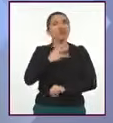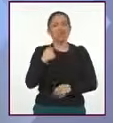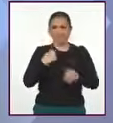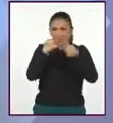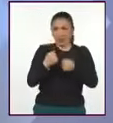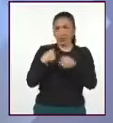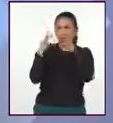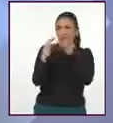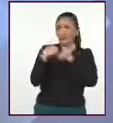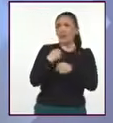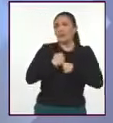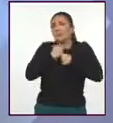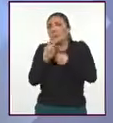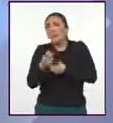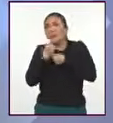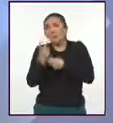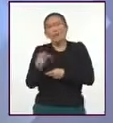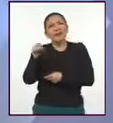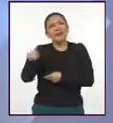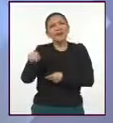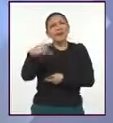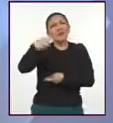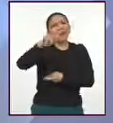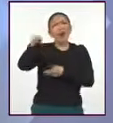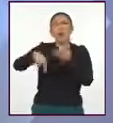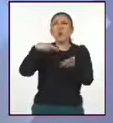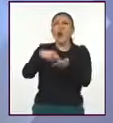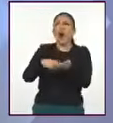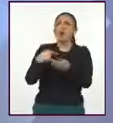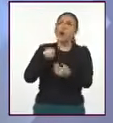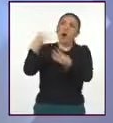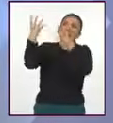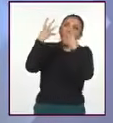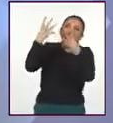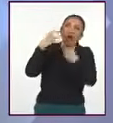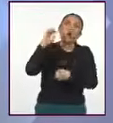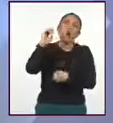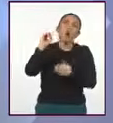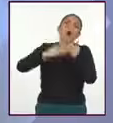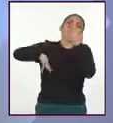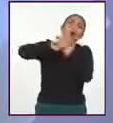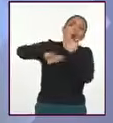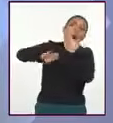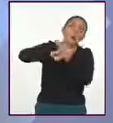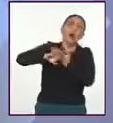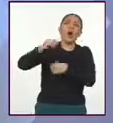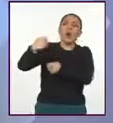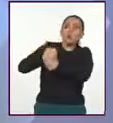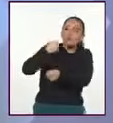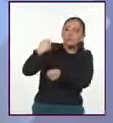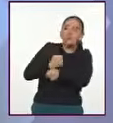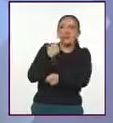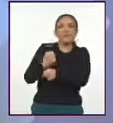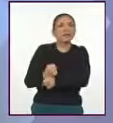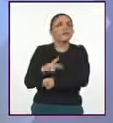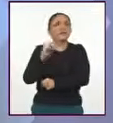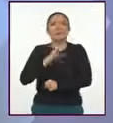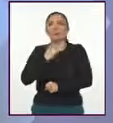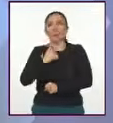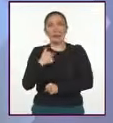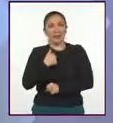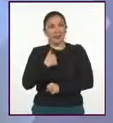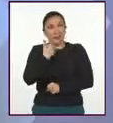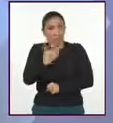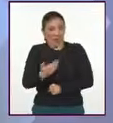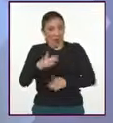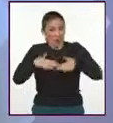nuestras emociones en un lugar en donde nos están o regañando o agrediendo, nos sentimos de alguna manera que algo va a pasar si